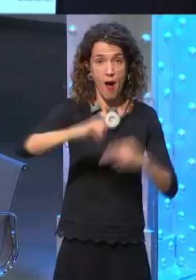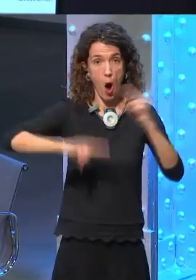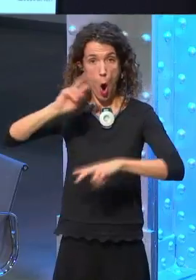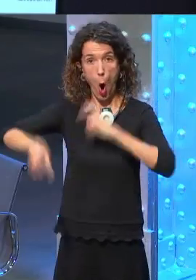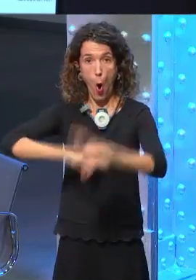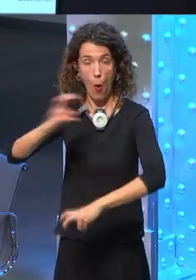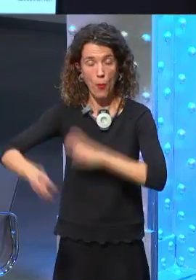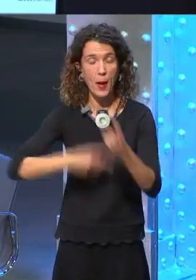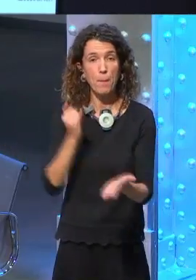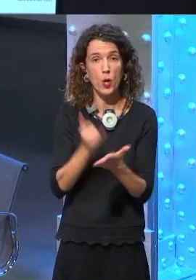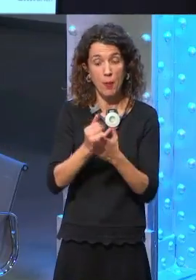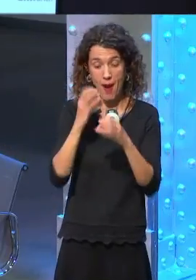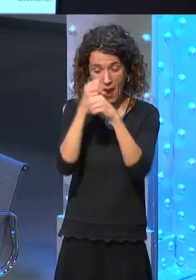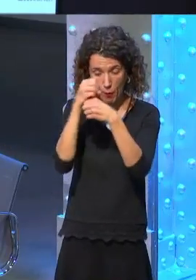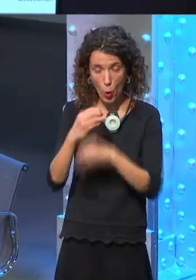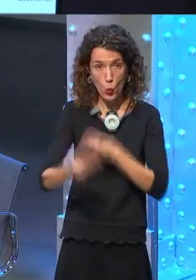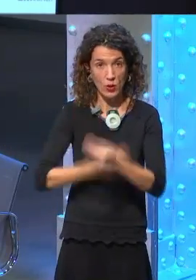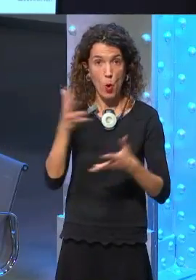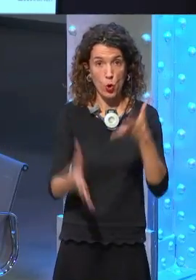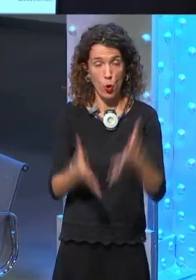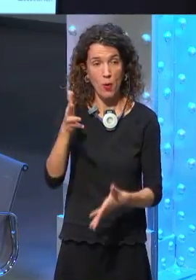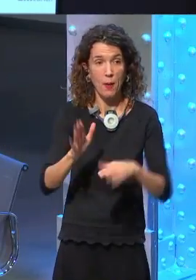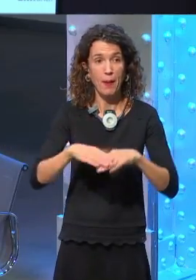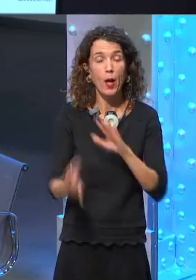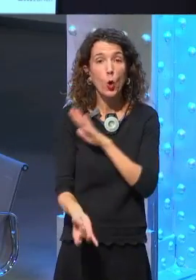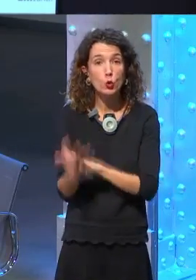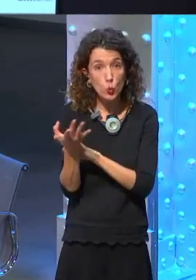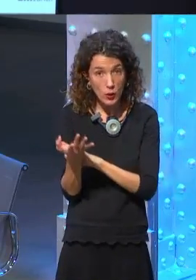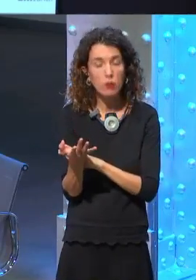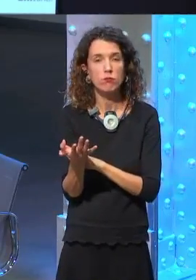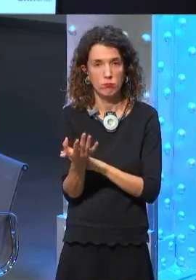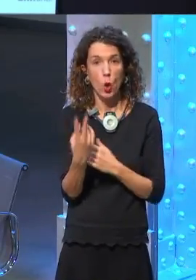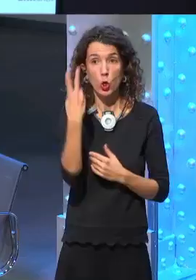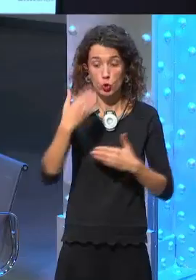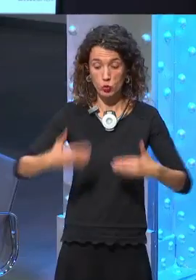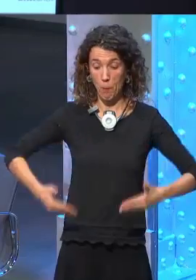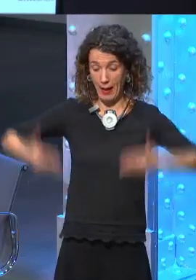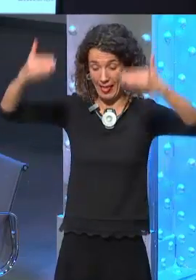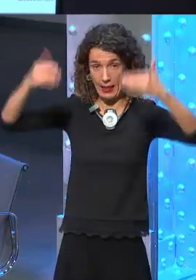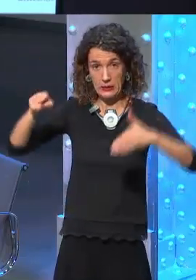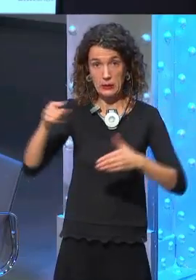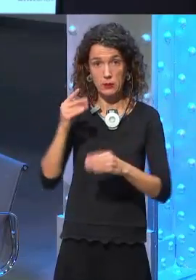Esta es una prueba de laboratorio donde utilizamos un robot para construir entre dos paredes,